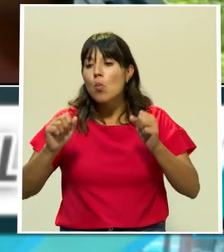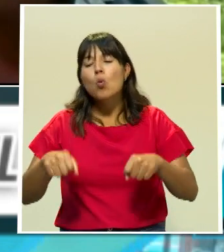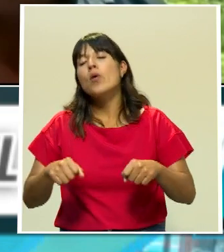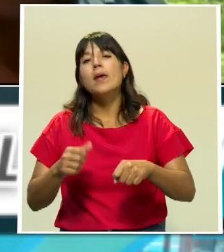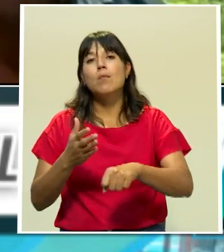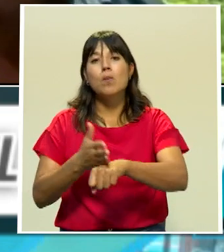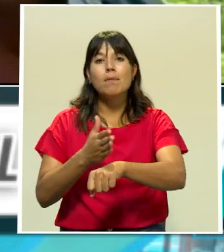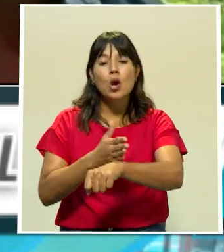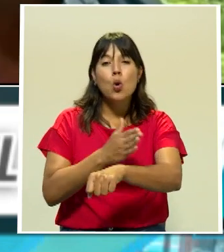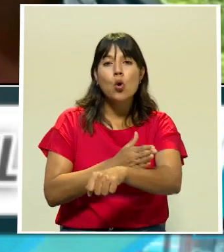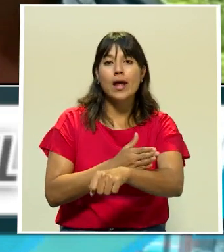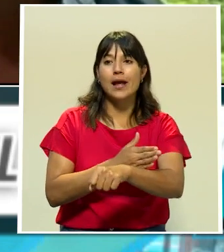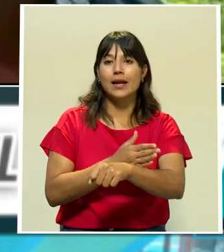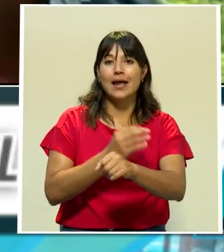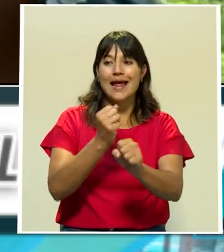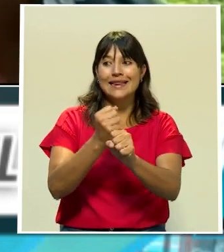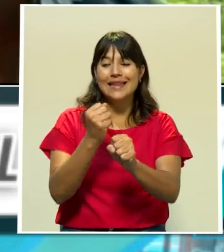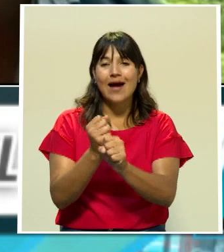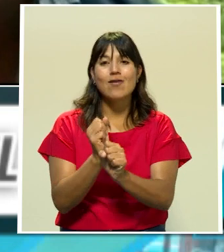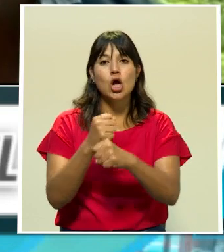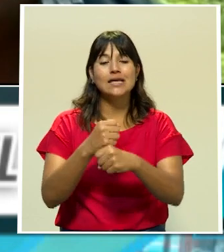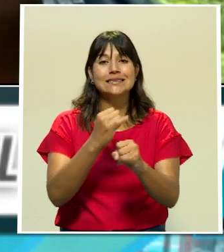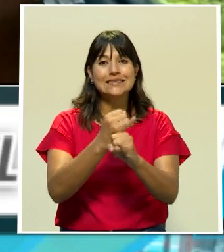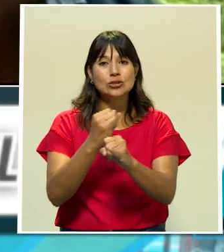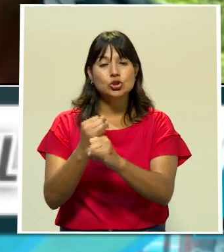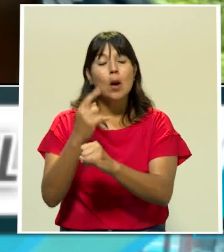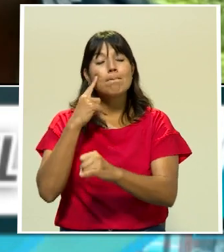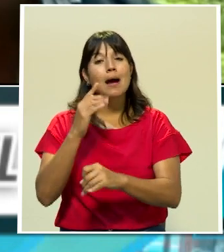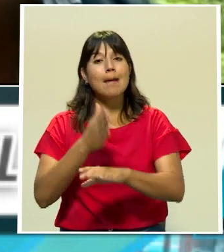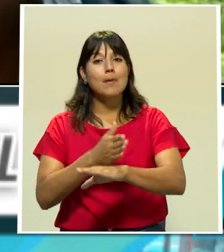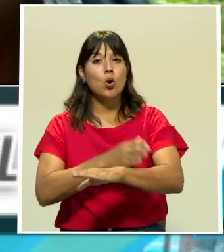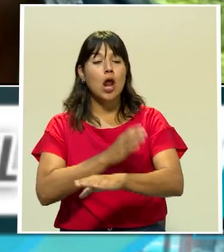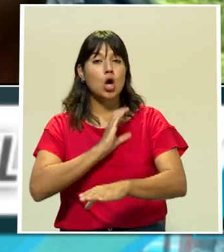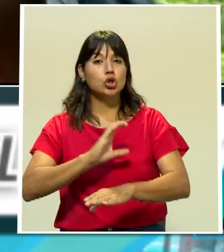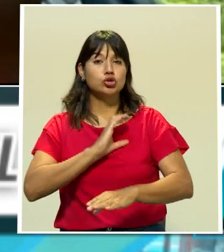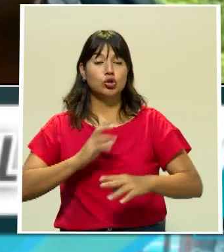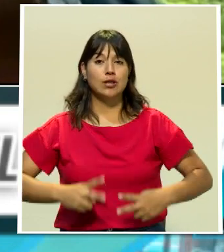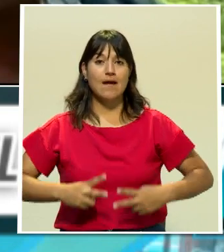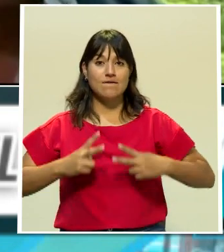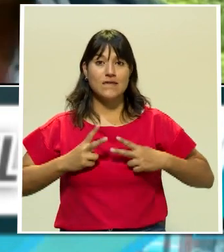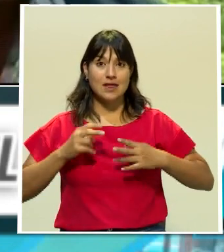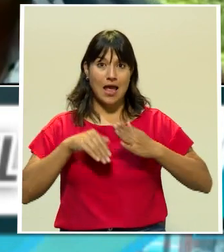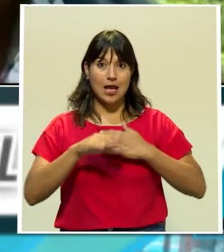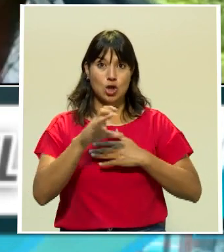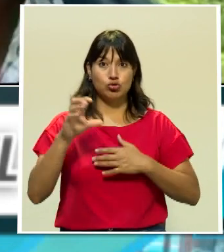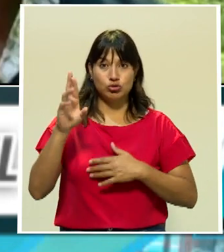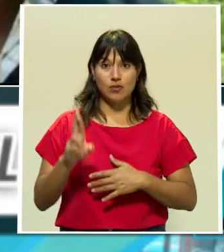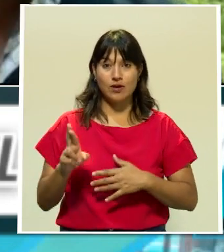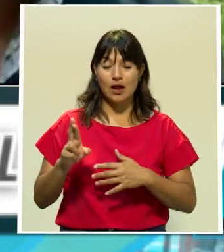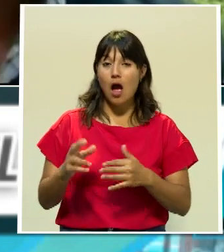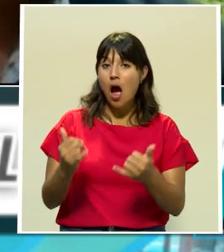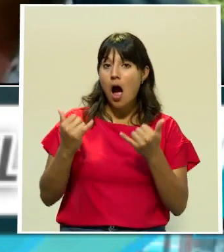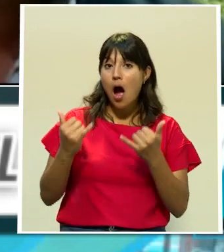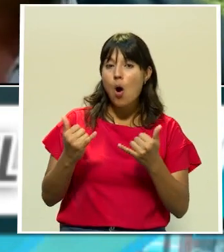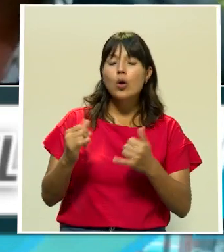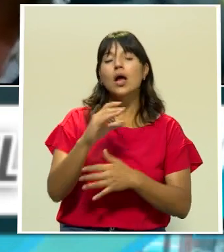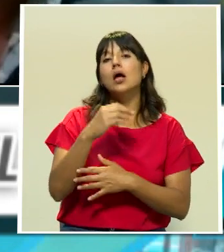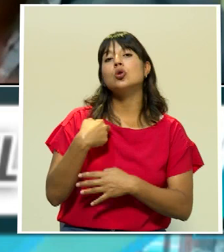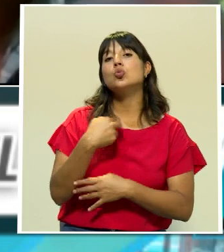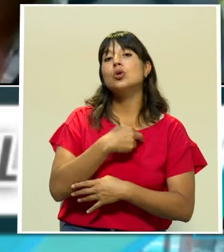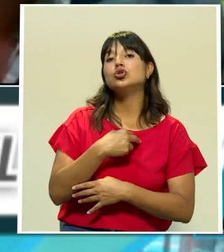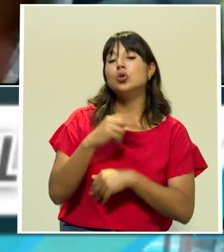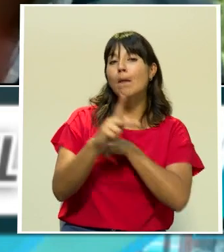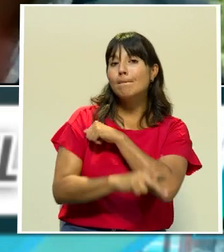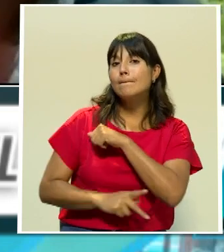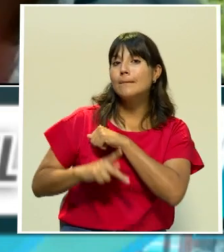y la eficiencia para mejorar las condiciones de vida de nuestra población. Hoy por hoy, nuestro país es